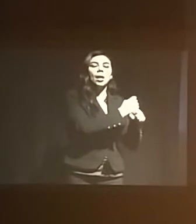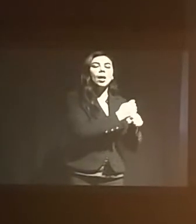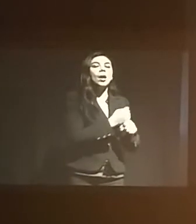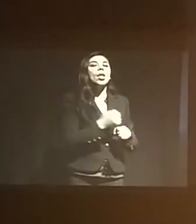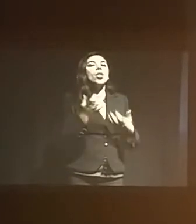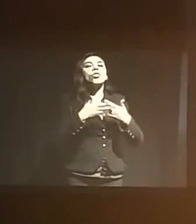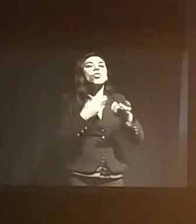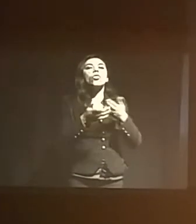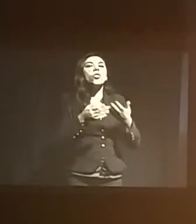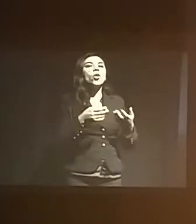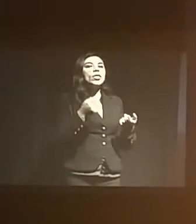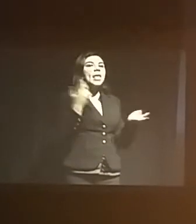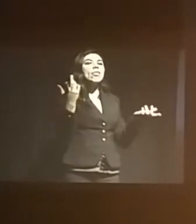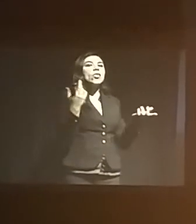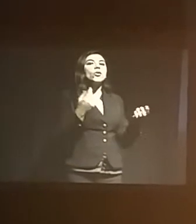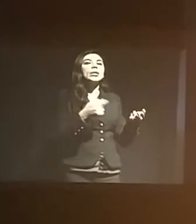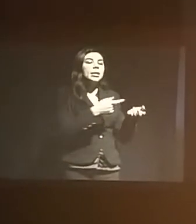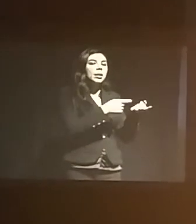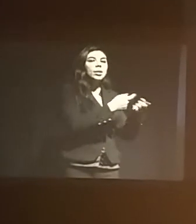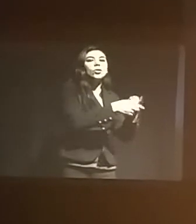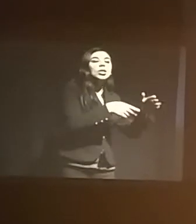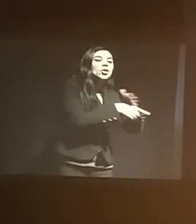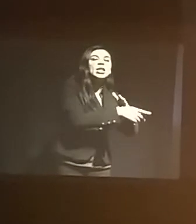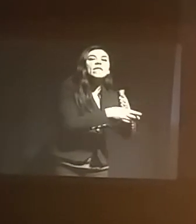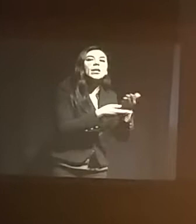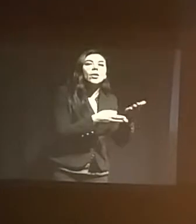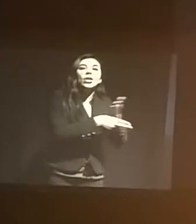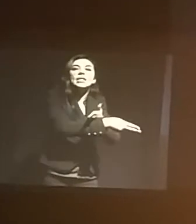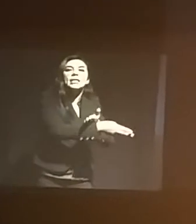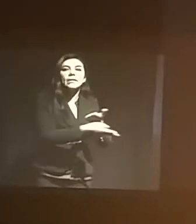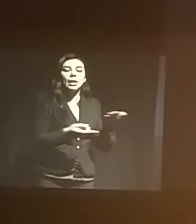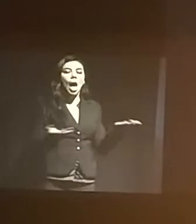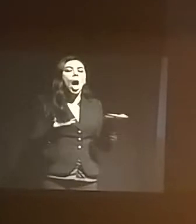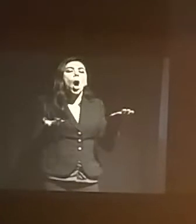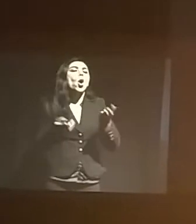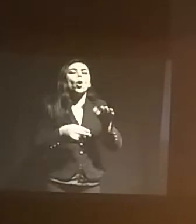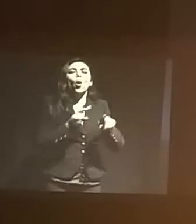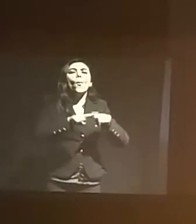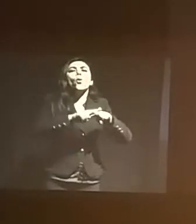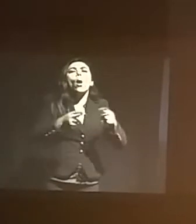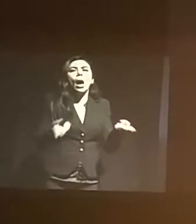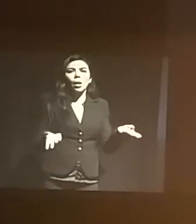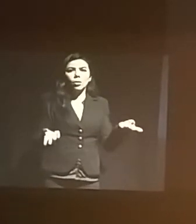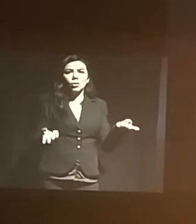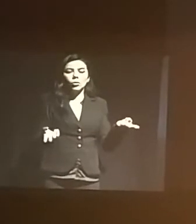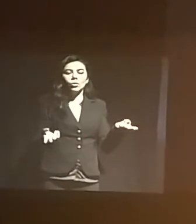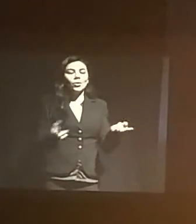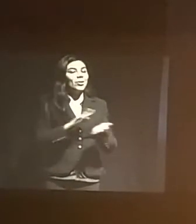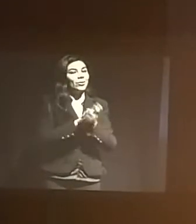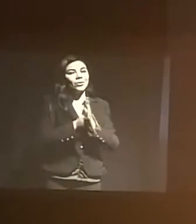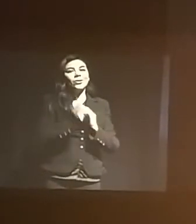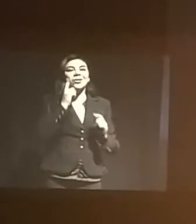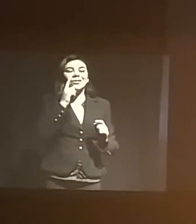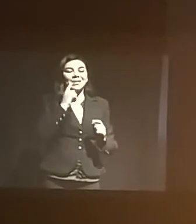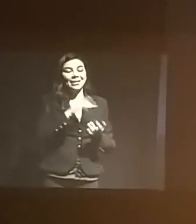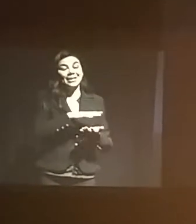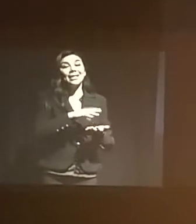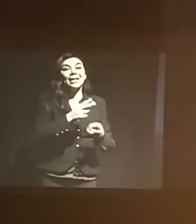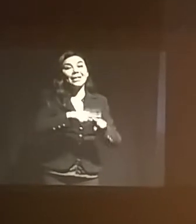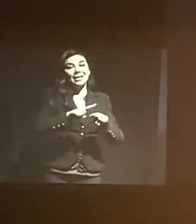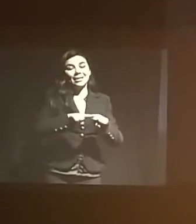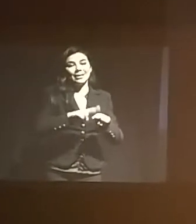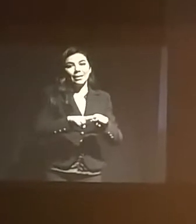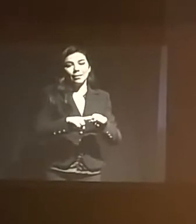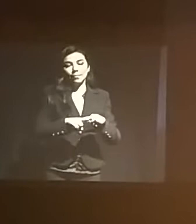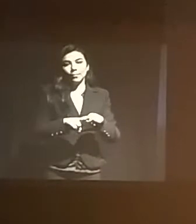intervenir? ¿Dónde voy a intervenir? ¿Cuál es mi centro cívico? ¿Cómo lo defino? Es una pega que tiene que hacer cada territorio. Y esto va desde la